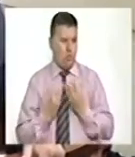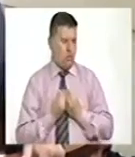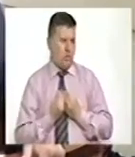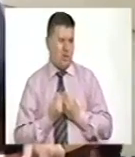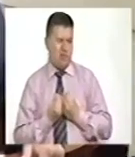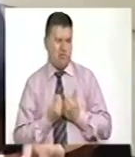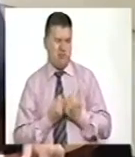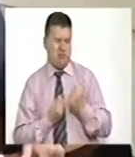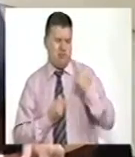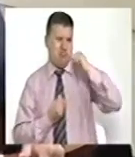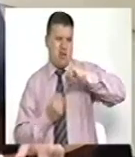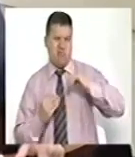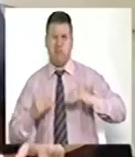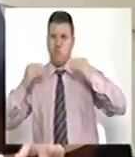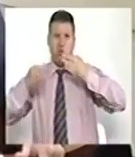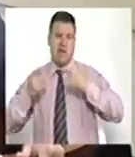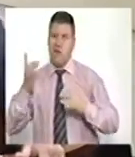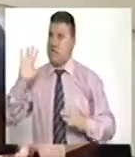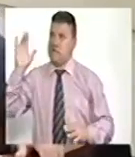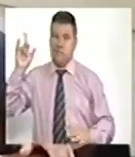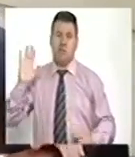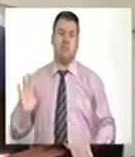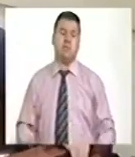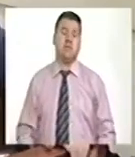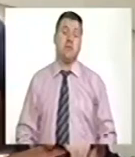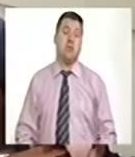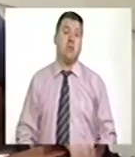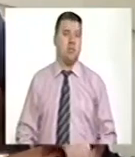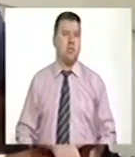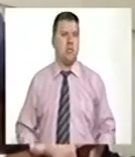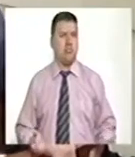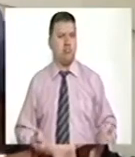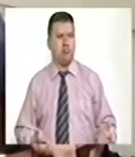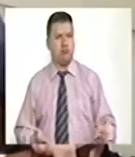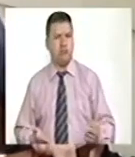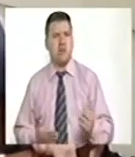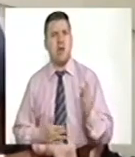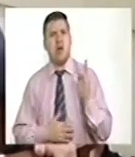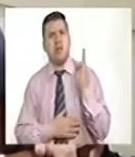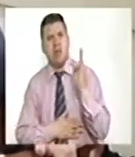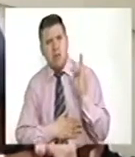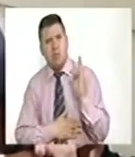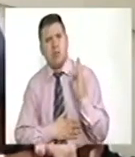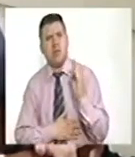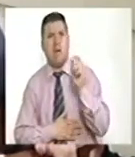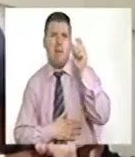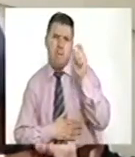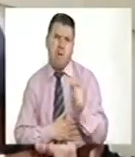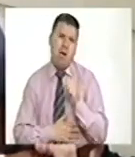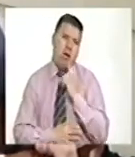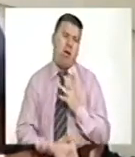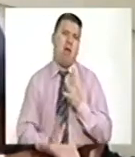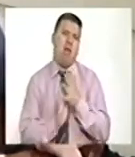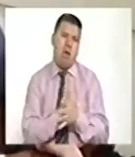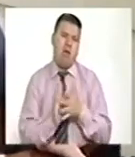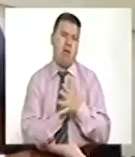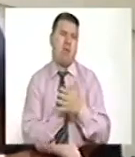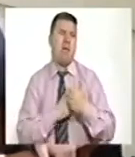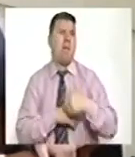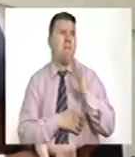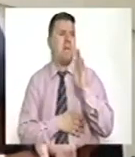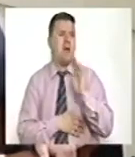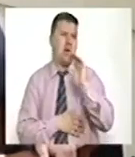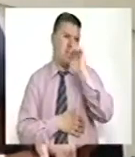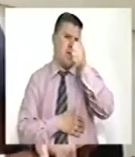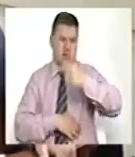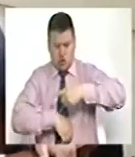criminal. Es así como se recopila el testimonio durante más de